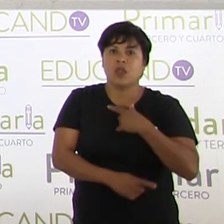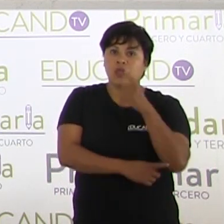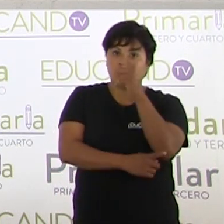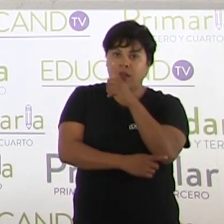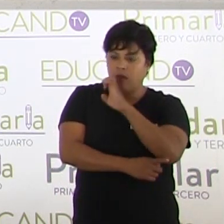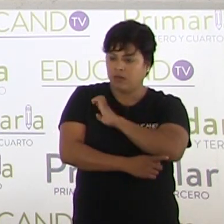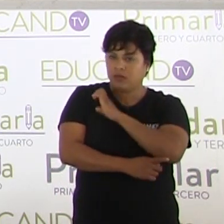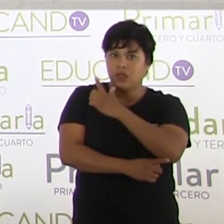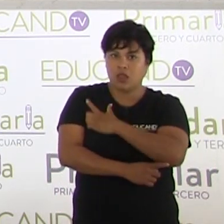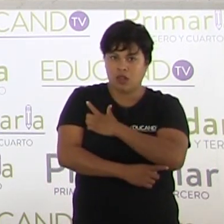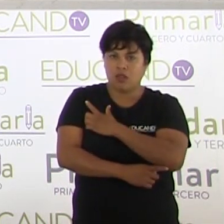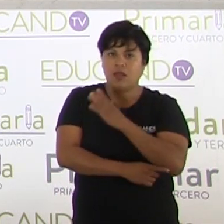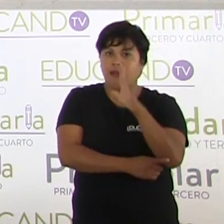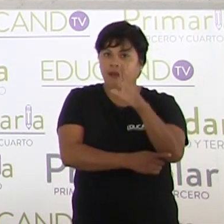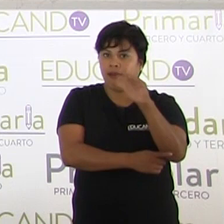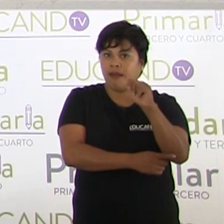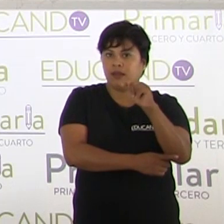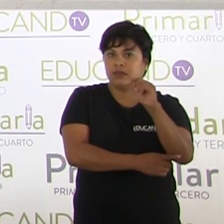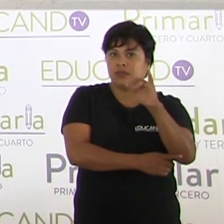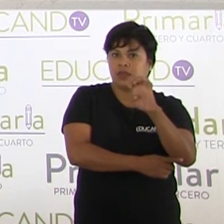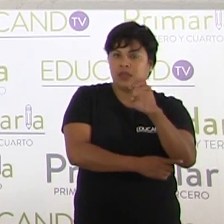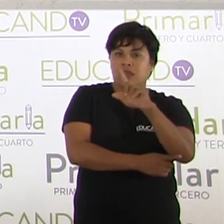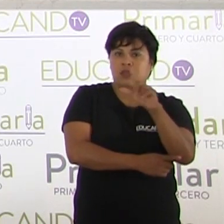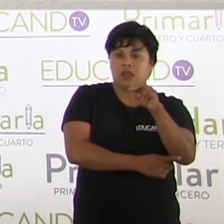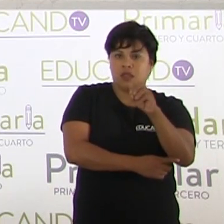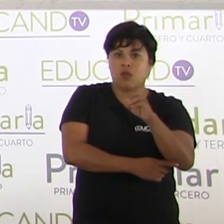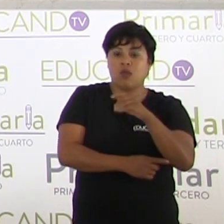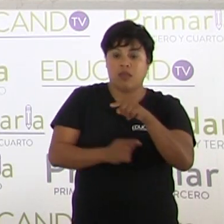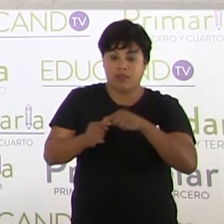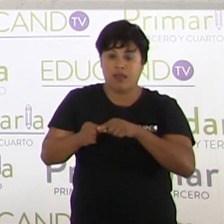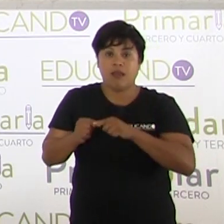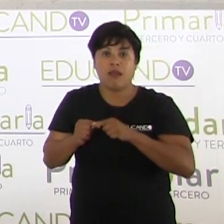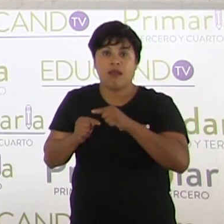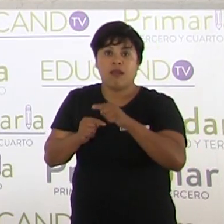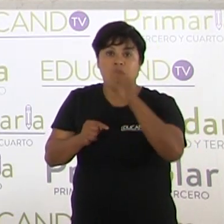castellana, a nuestra cultura,